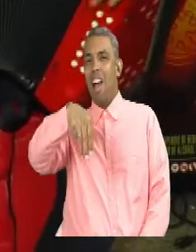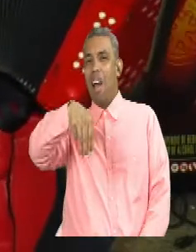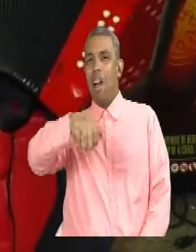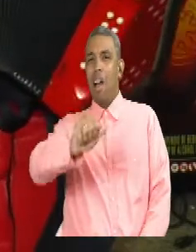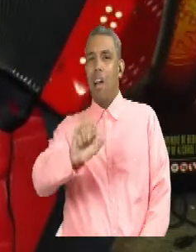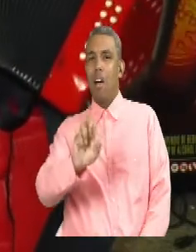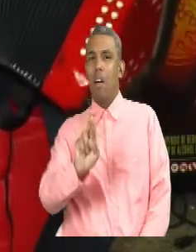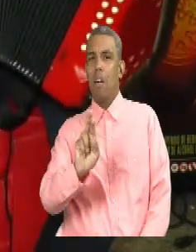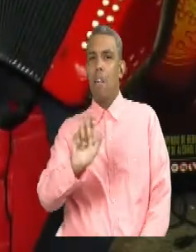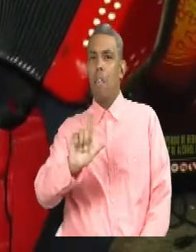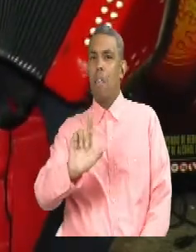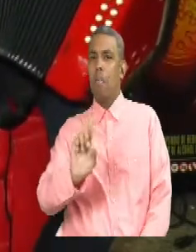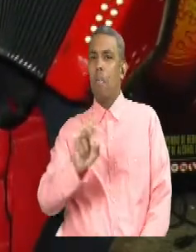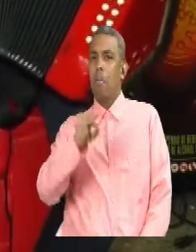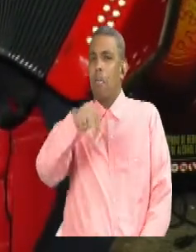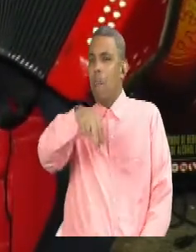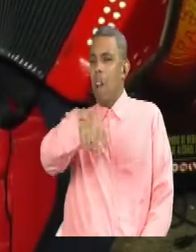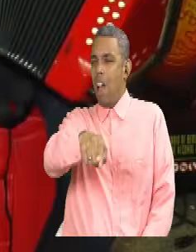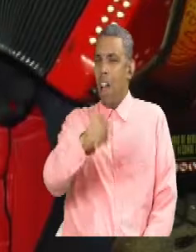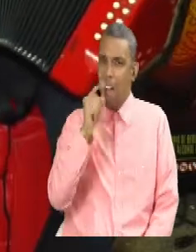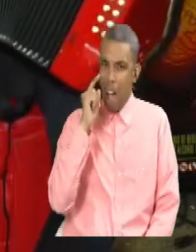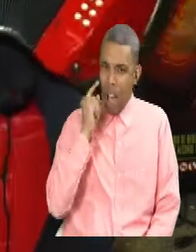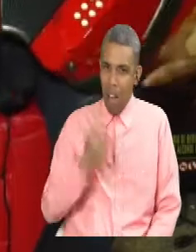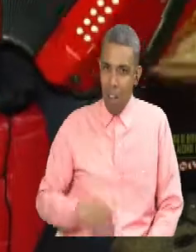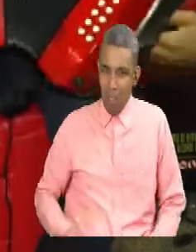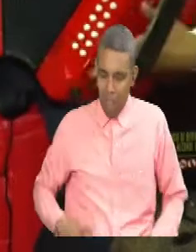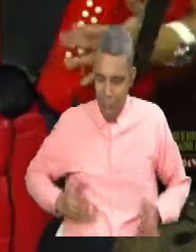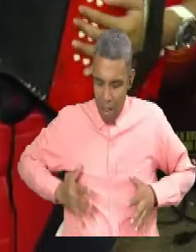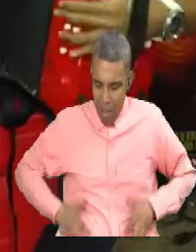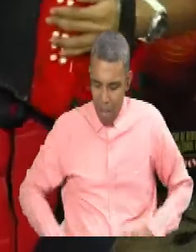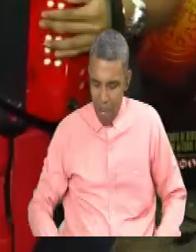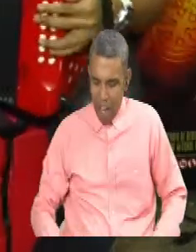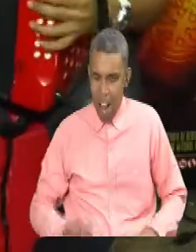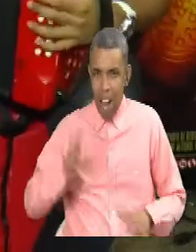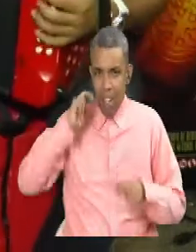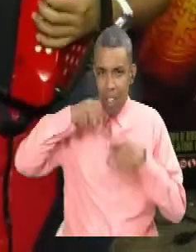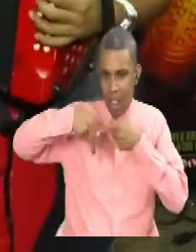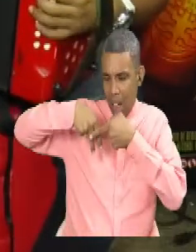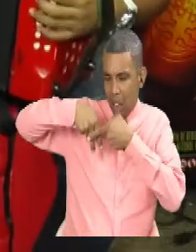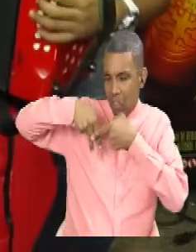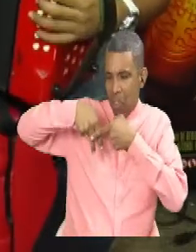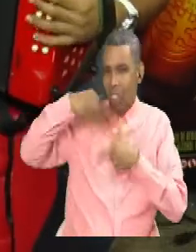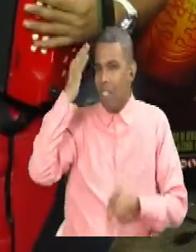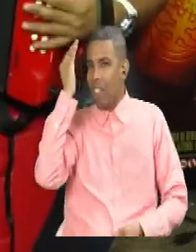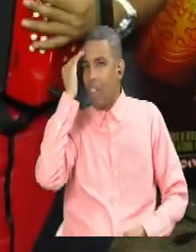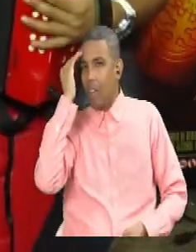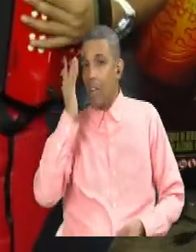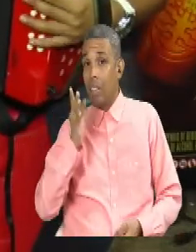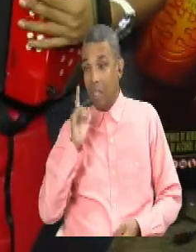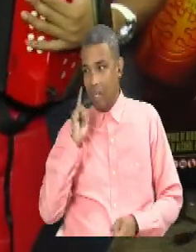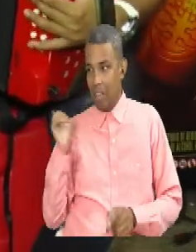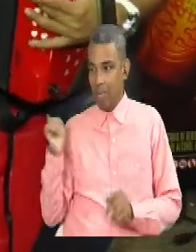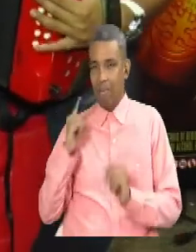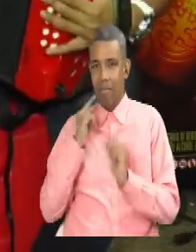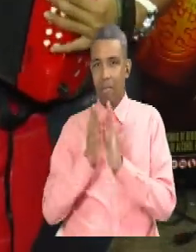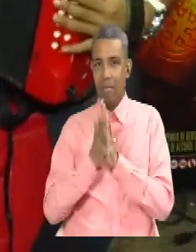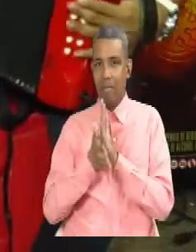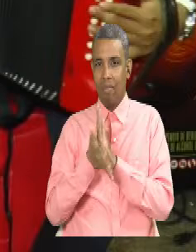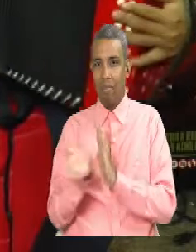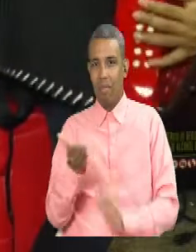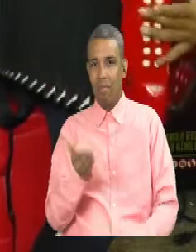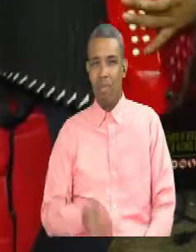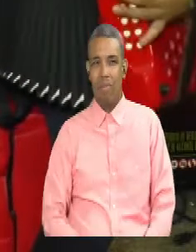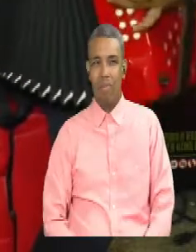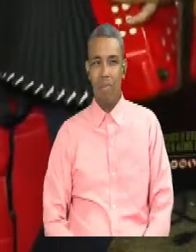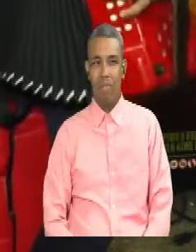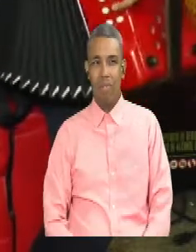de la falda cortica. ¿Cómo es que dice esa canción, muestra? Vamos a recordarles a nuestros televidentes quién es Marlon. Y la del pelo suelto y la